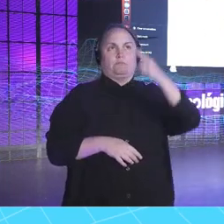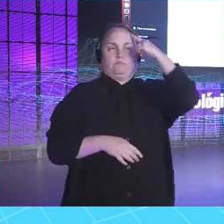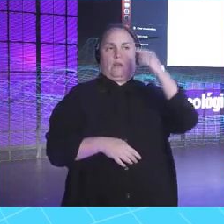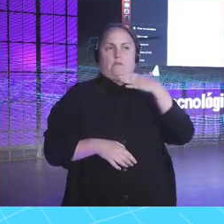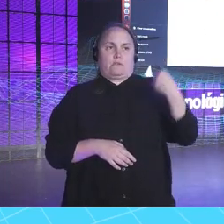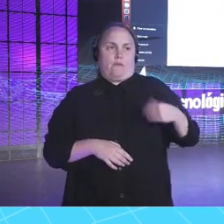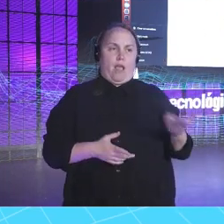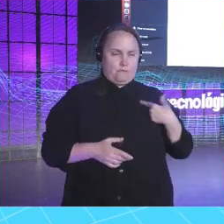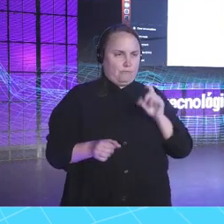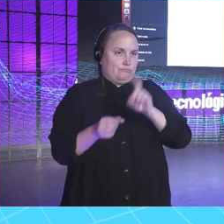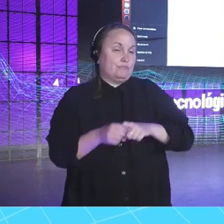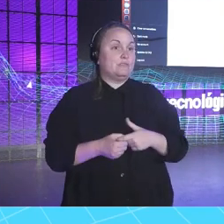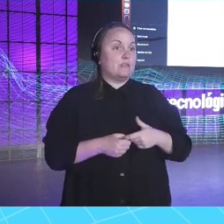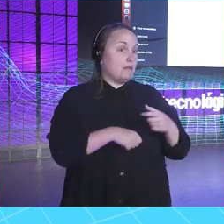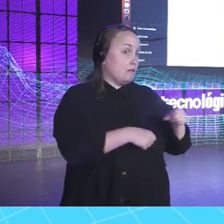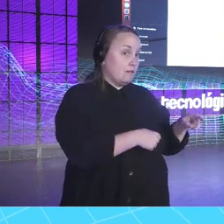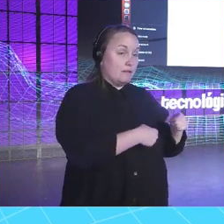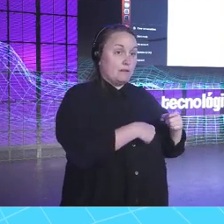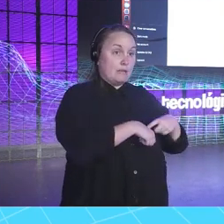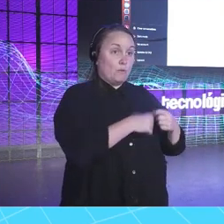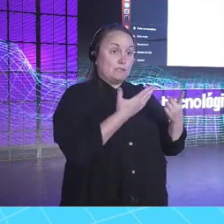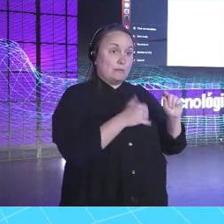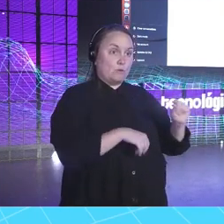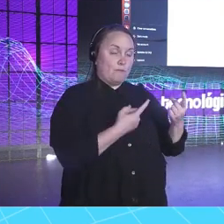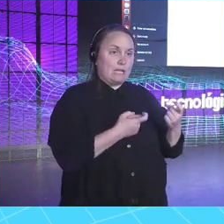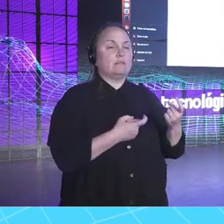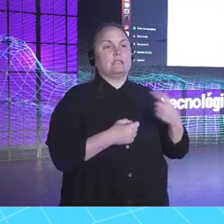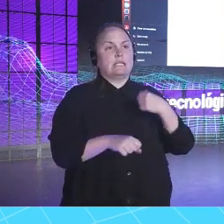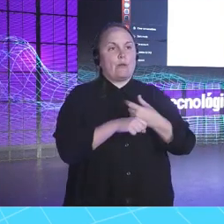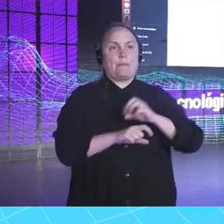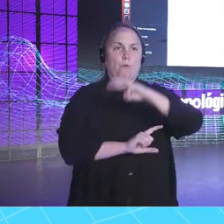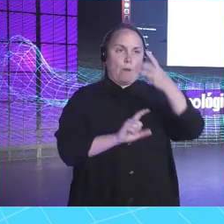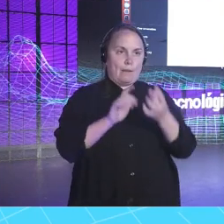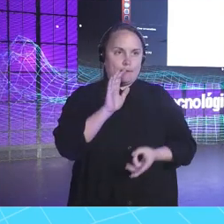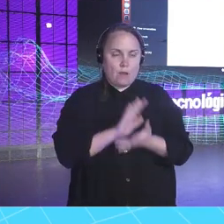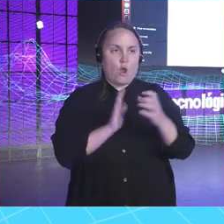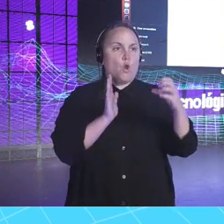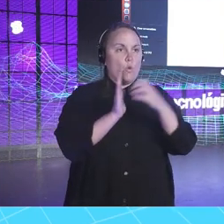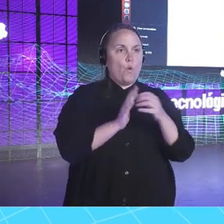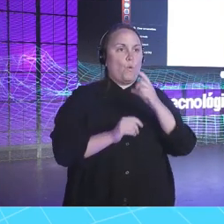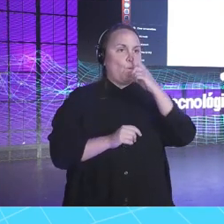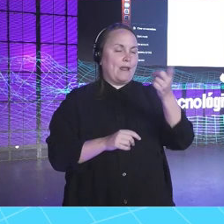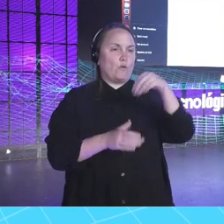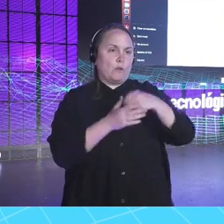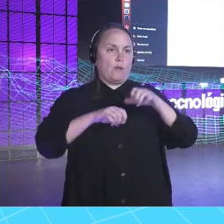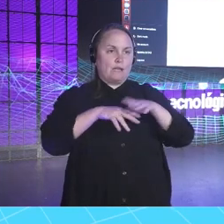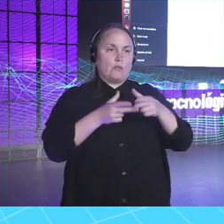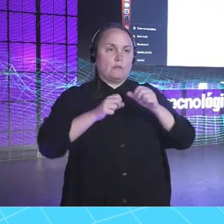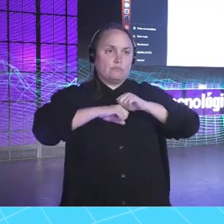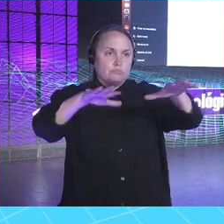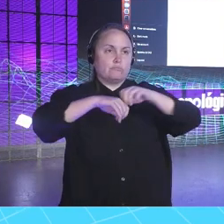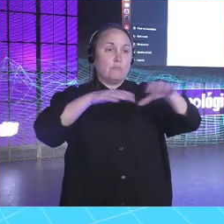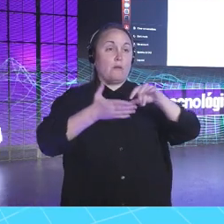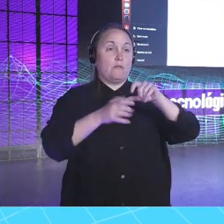mientras va trabajando como solo nos quedan 6 minutos se nos acumula el trabajo tendríamos que hacer una página web un logo un año de contenido en redes sociales un